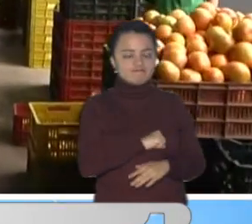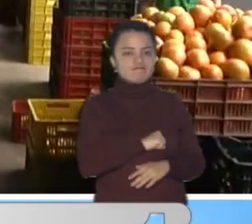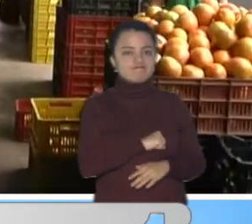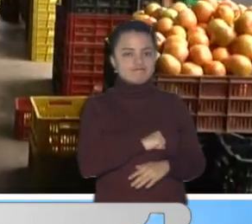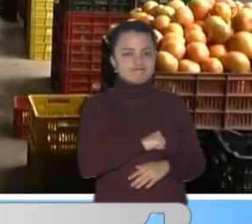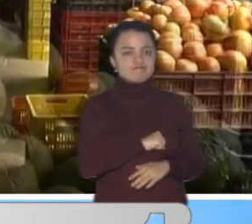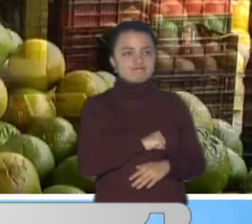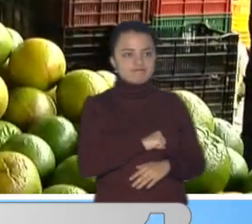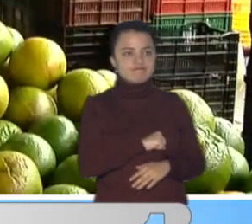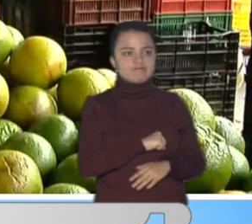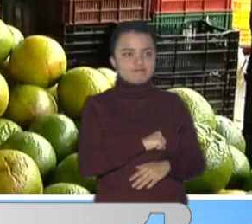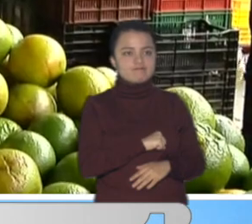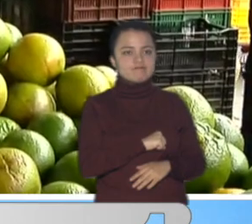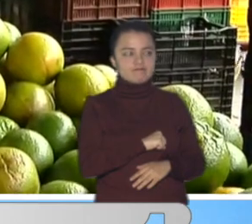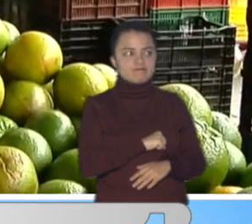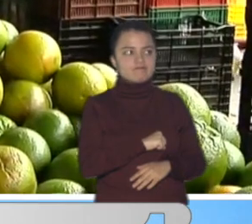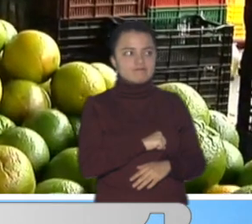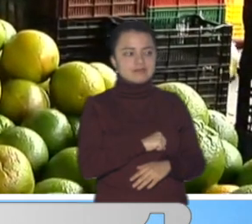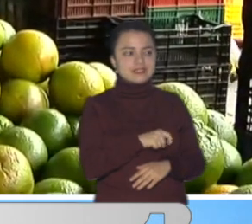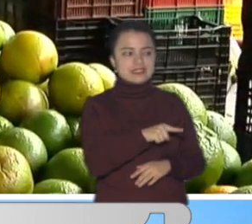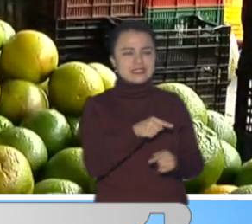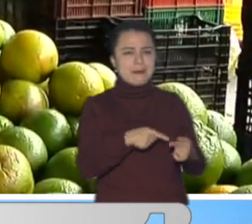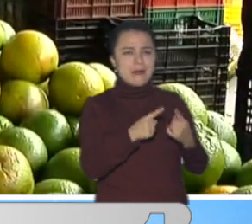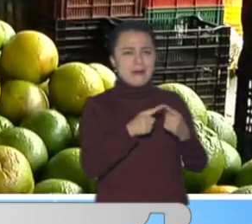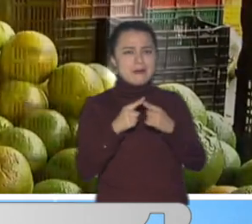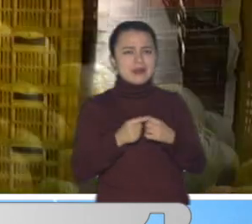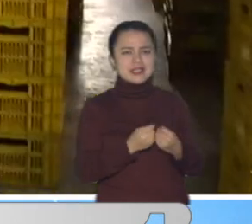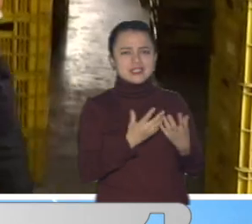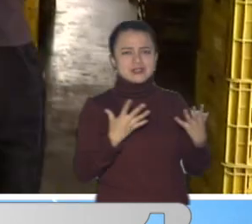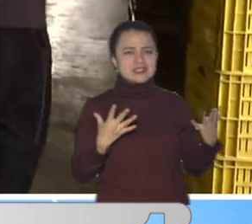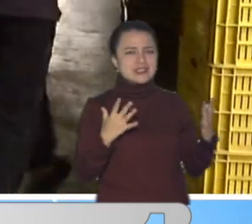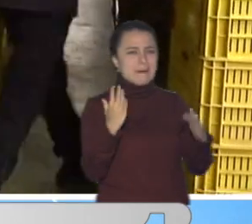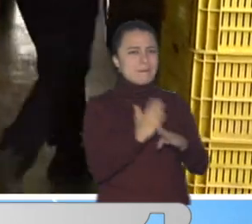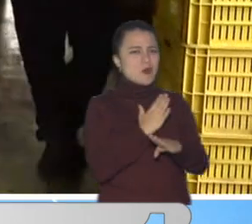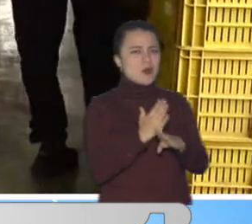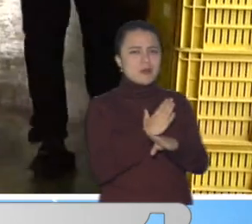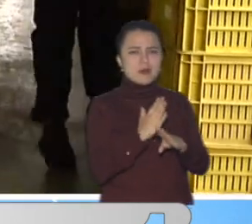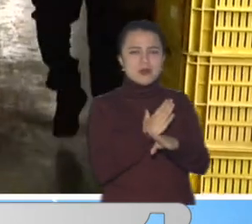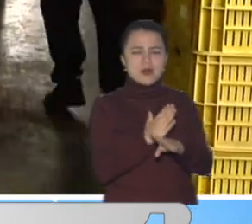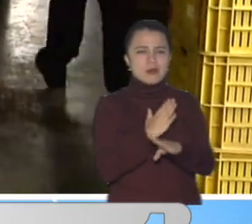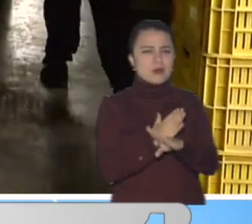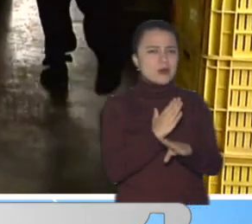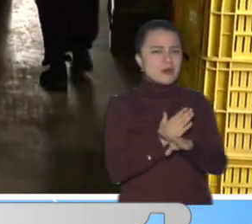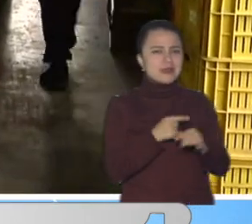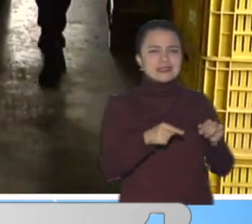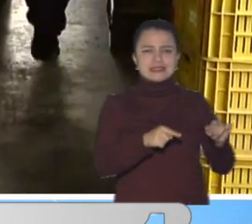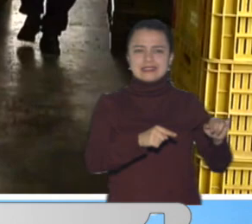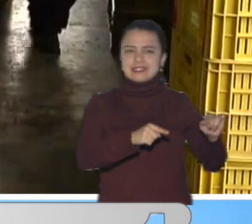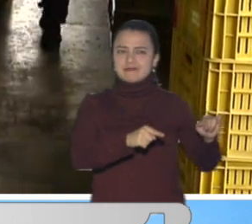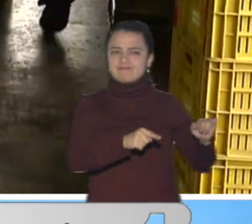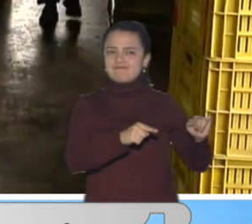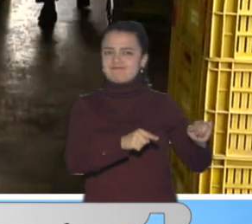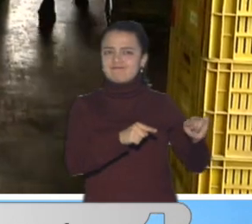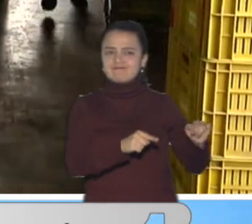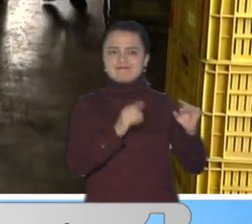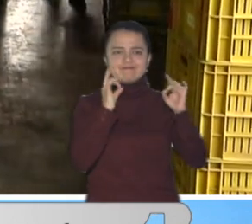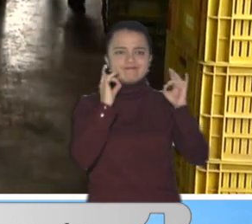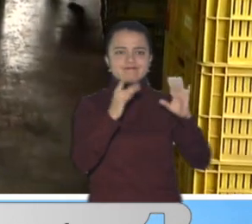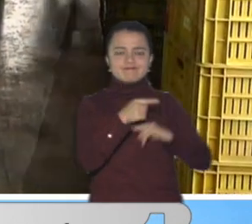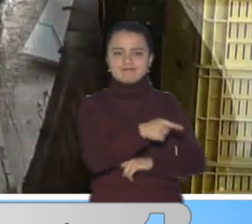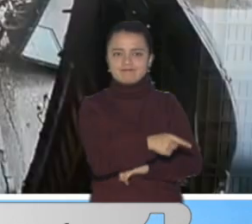reprocha estos hechos de intolerancia que se presentan no solamente con el sucedido ayer en la central mayorista, sino en la